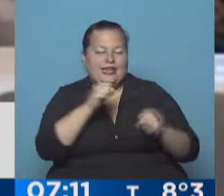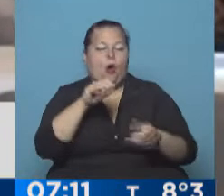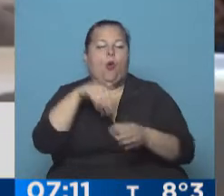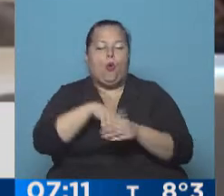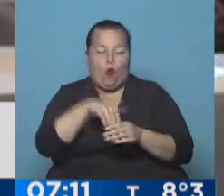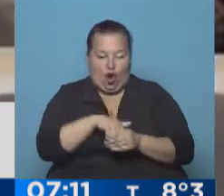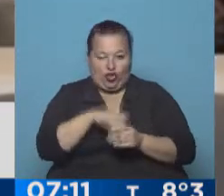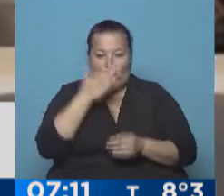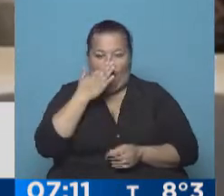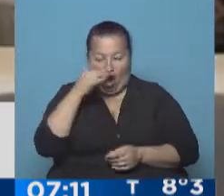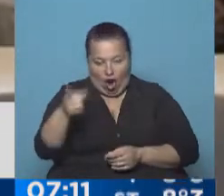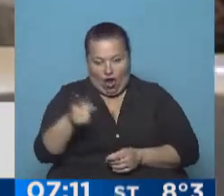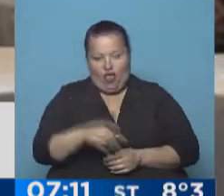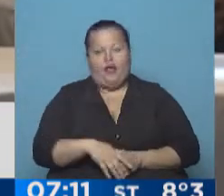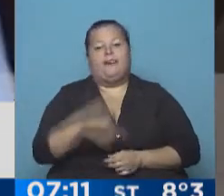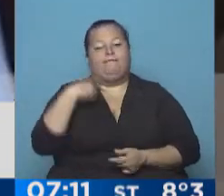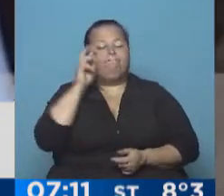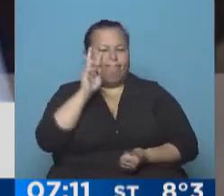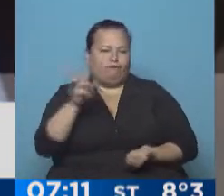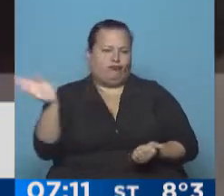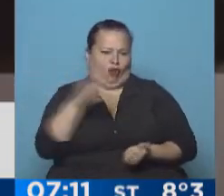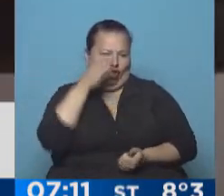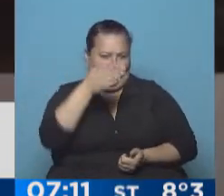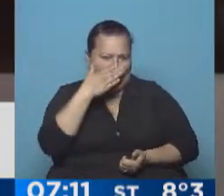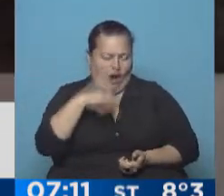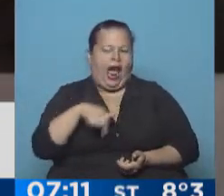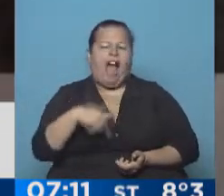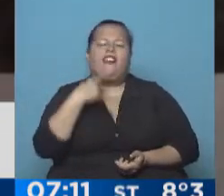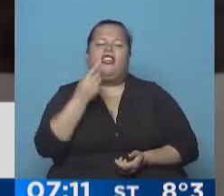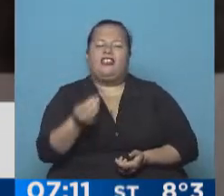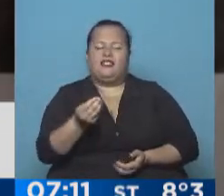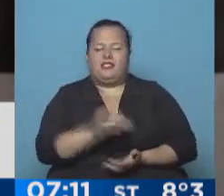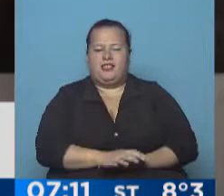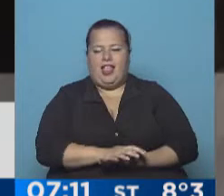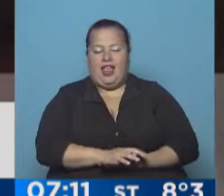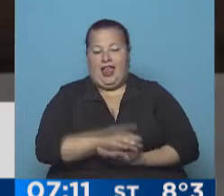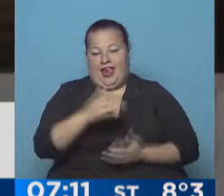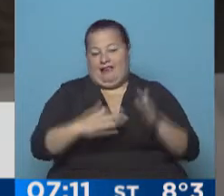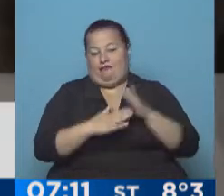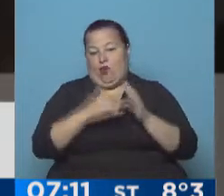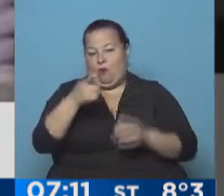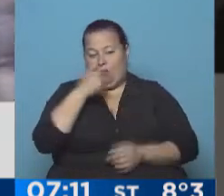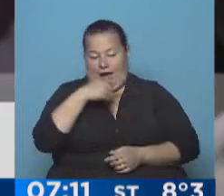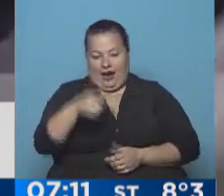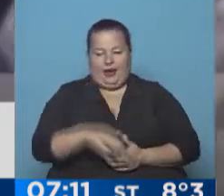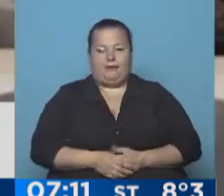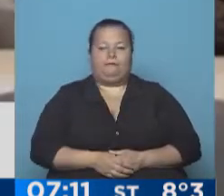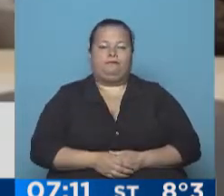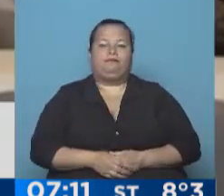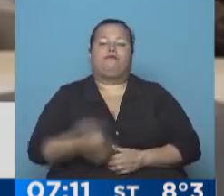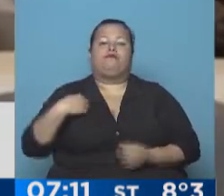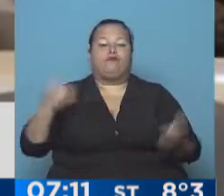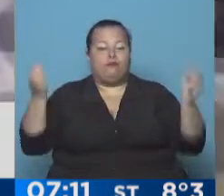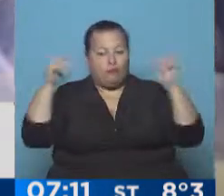voto cordobés, así los hemos visto todos. Vamos a escuchar a quien es el líder de Cambiemos. Hoy estamos